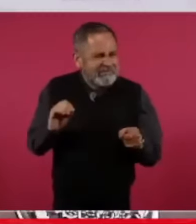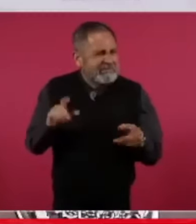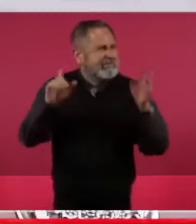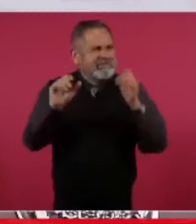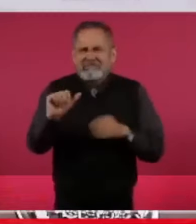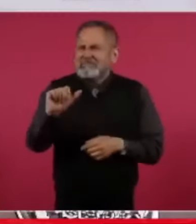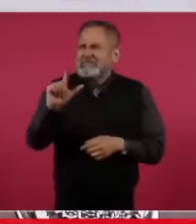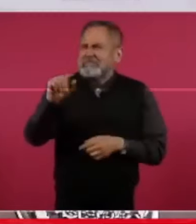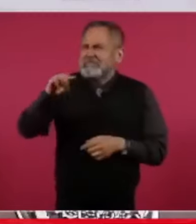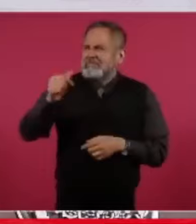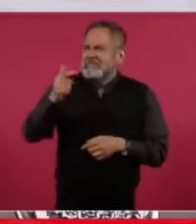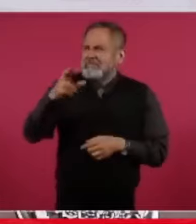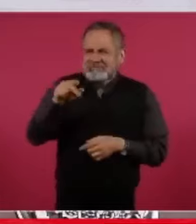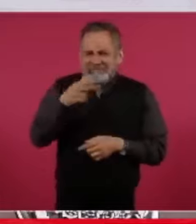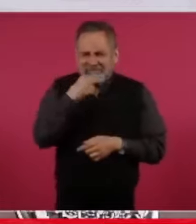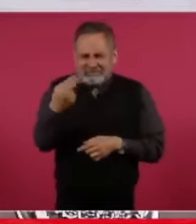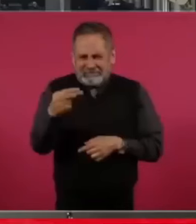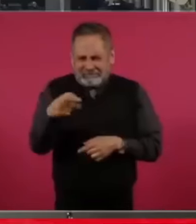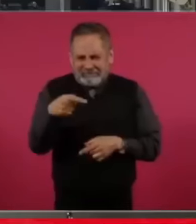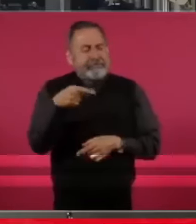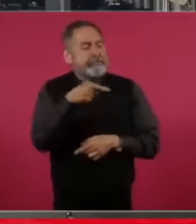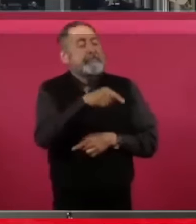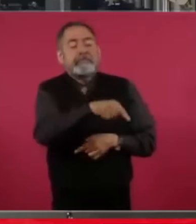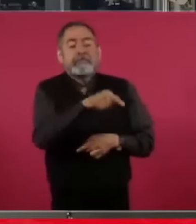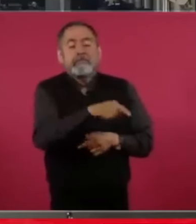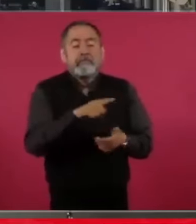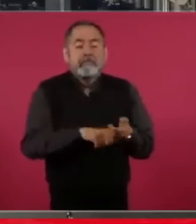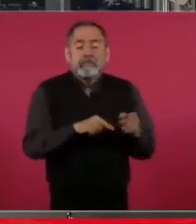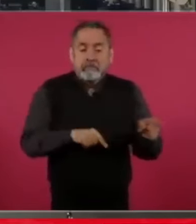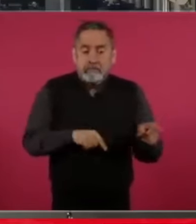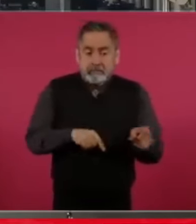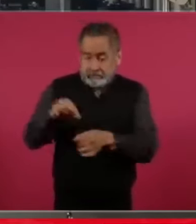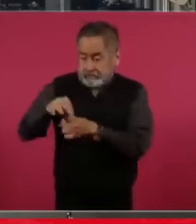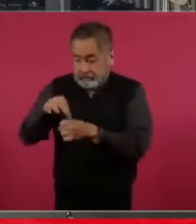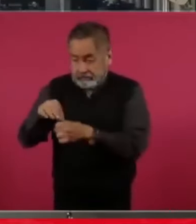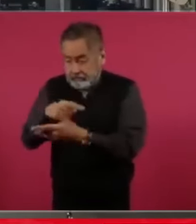Almagro, ya había